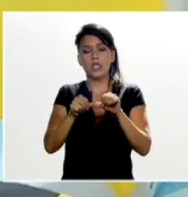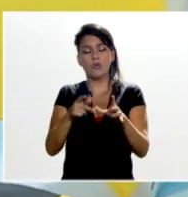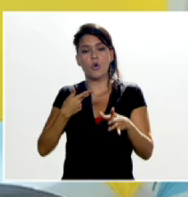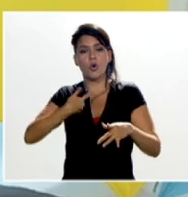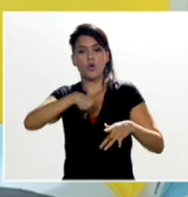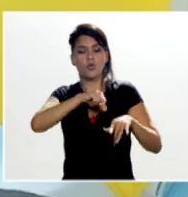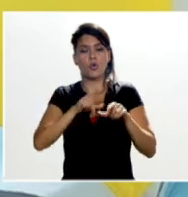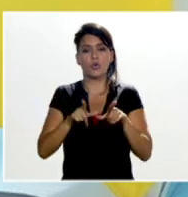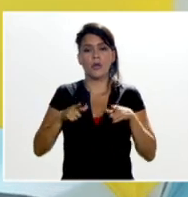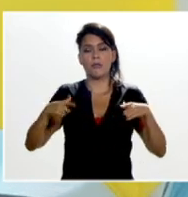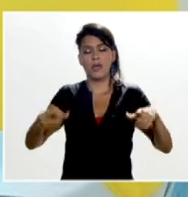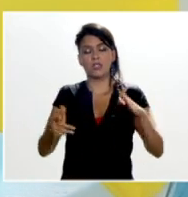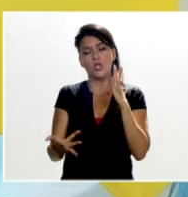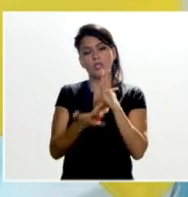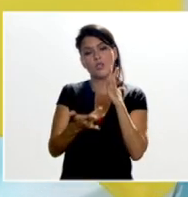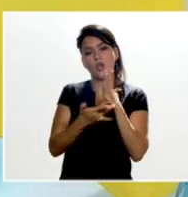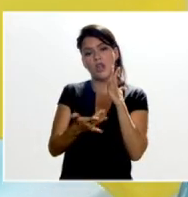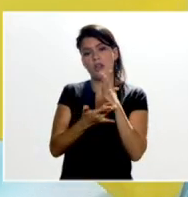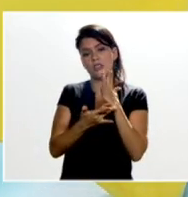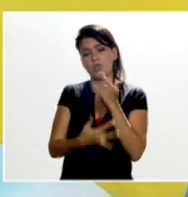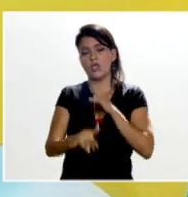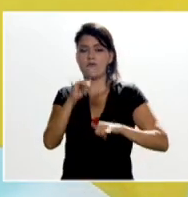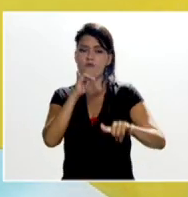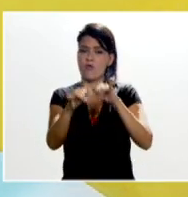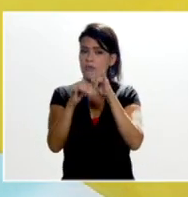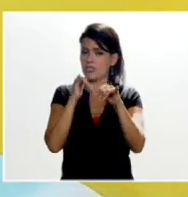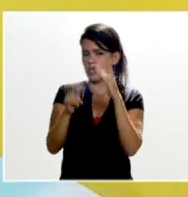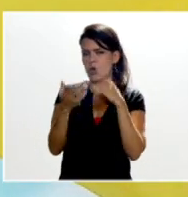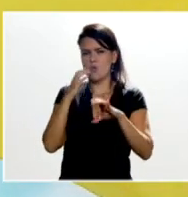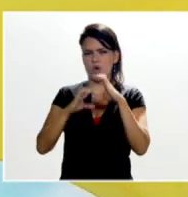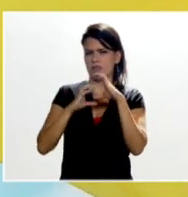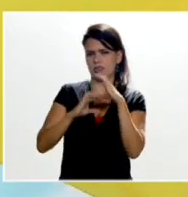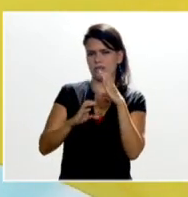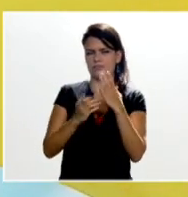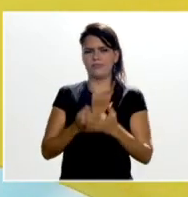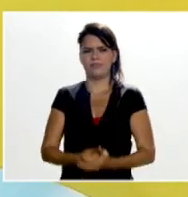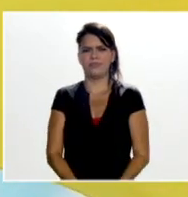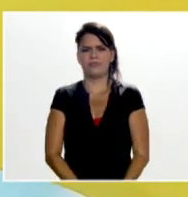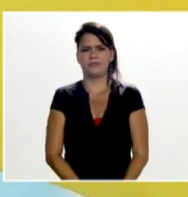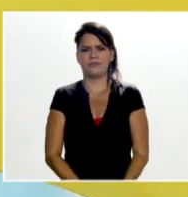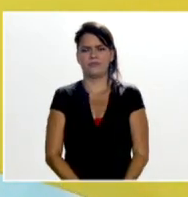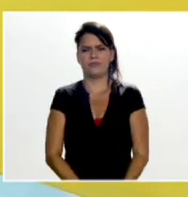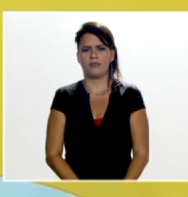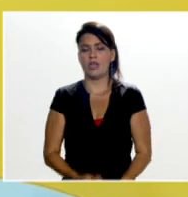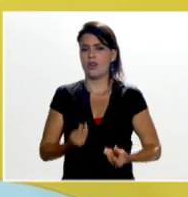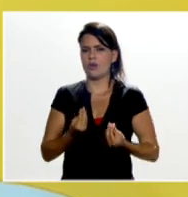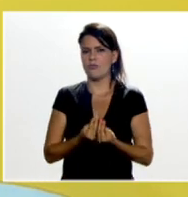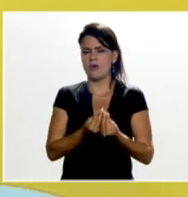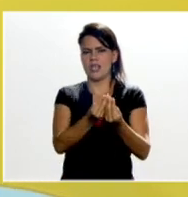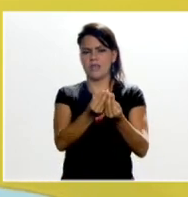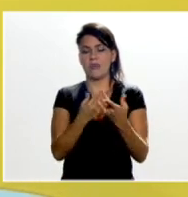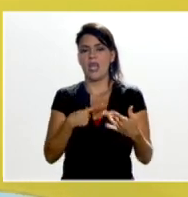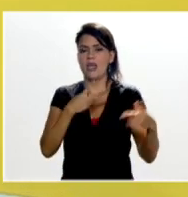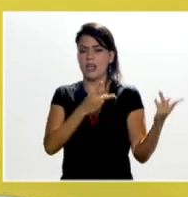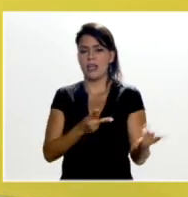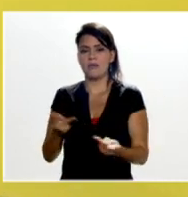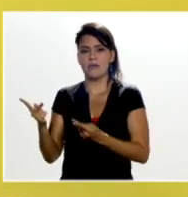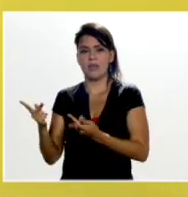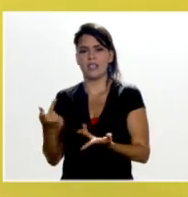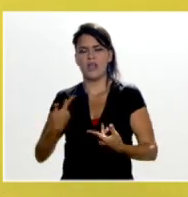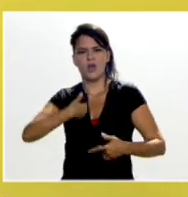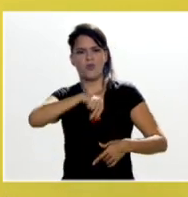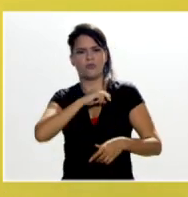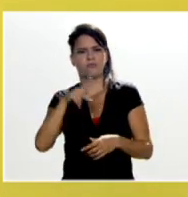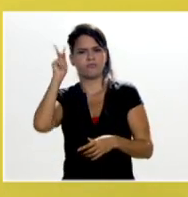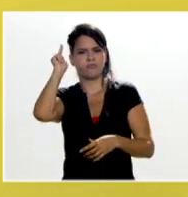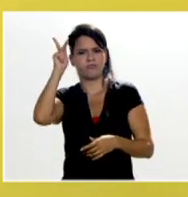nuestro segmento de tecnología, información y comunicación. Acompáñenme a darle la bienvenida a nuestros